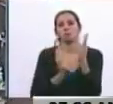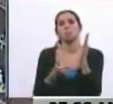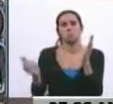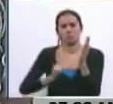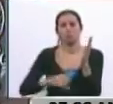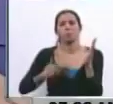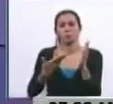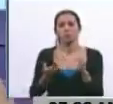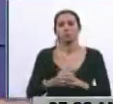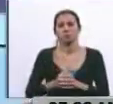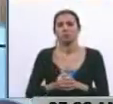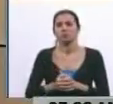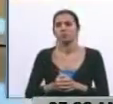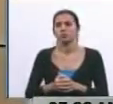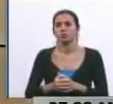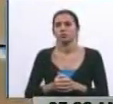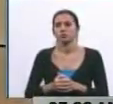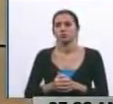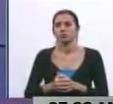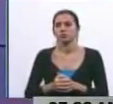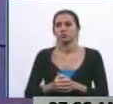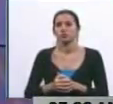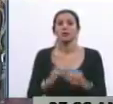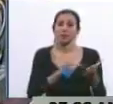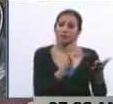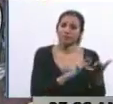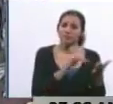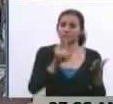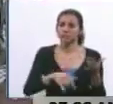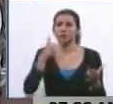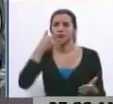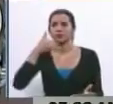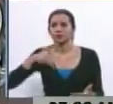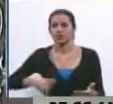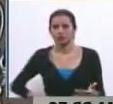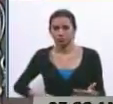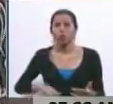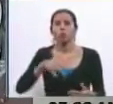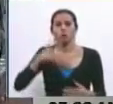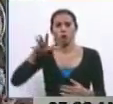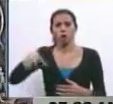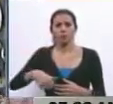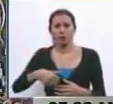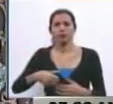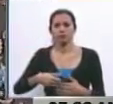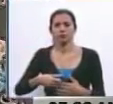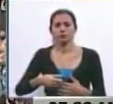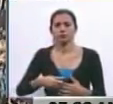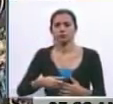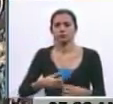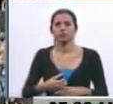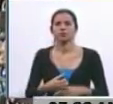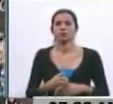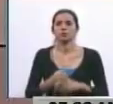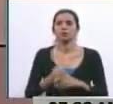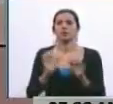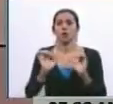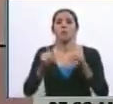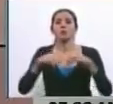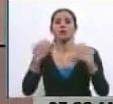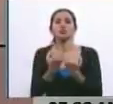baja. ¿Únicamente tableta? ¿No puede ser adquirido teléfonos? Con Credinómina estamos ahorita con tabletas, pero vamos Pero a para toda... esta promoción de Regreso Exacto, a